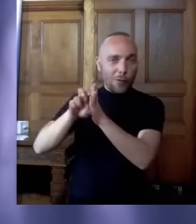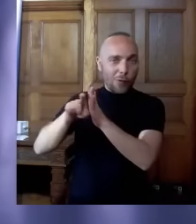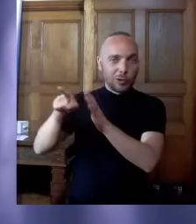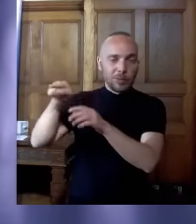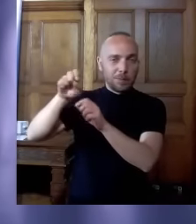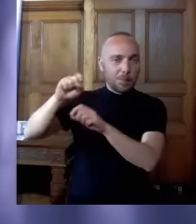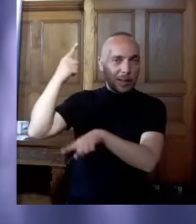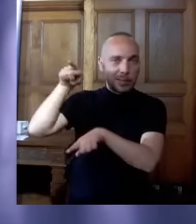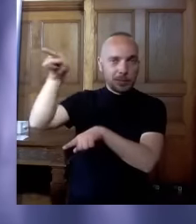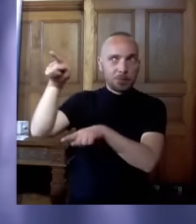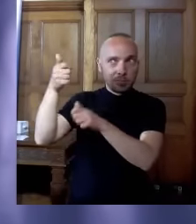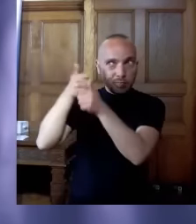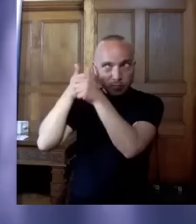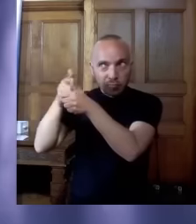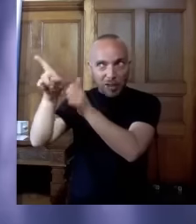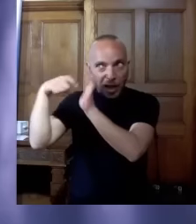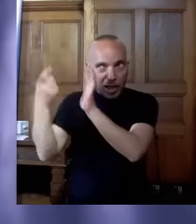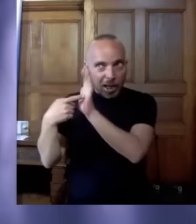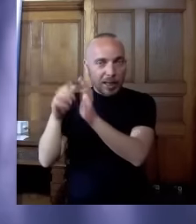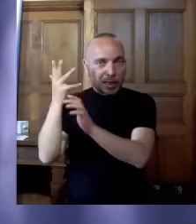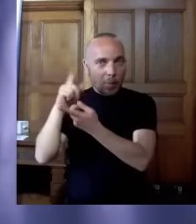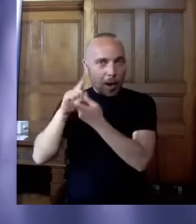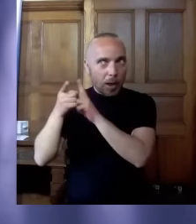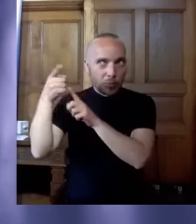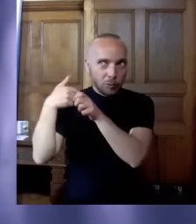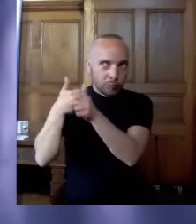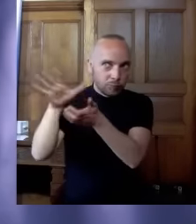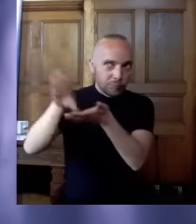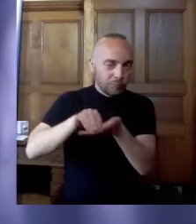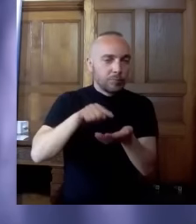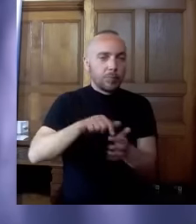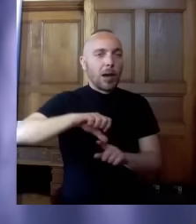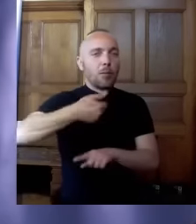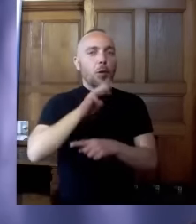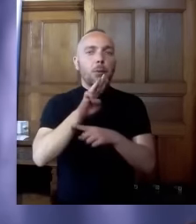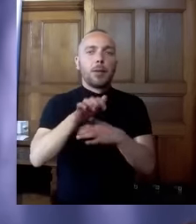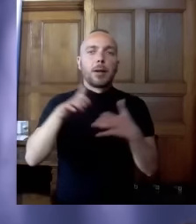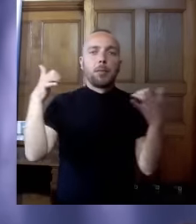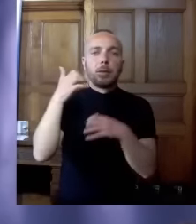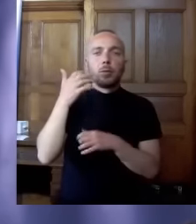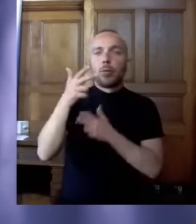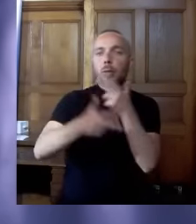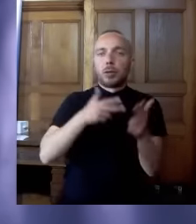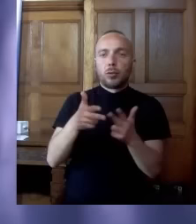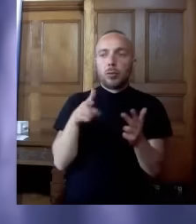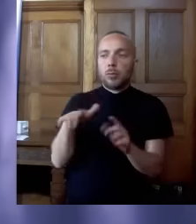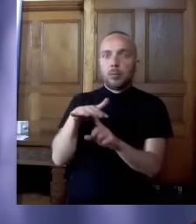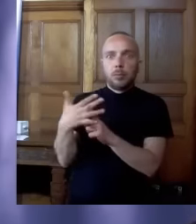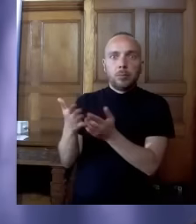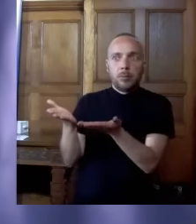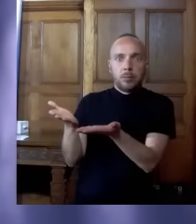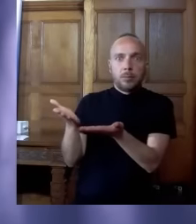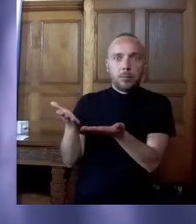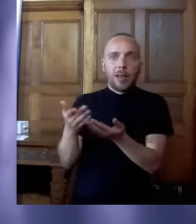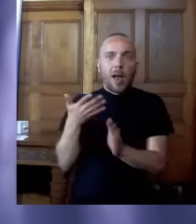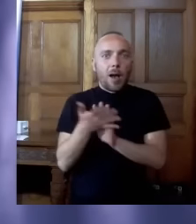se escribe una ley de cambio climático y se aprueba en el parlamento Vasco Claro en ese contexto no interesa no interesa que se hable de cambio